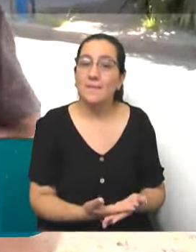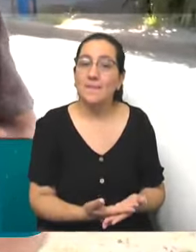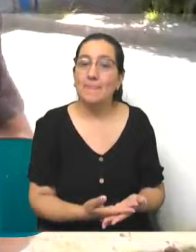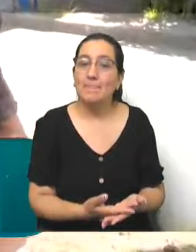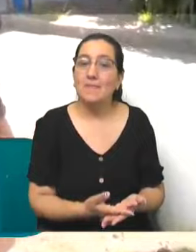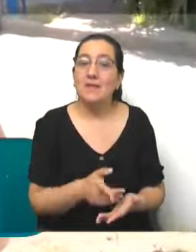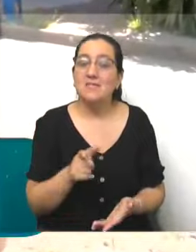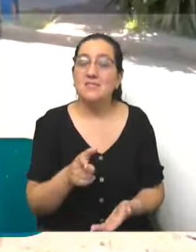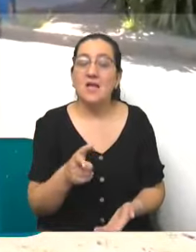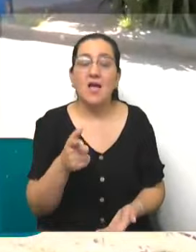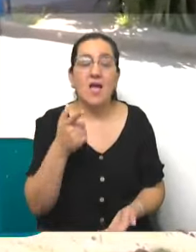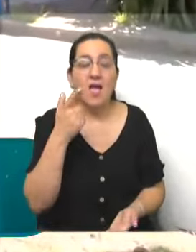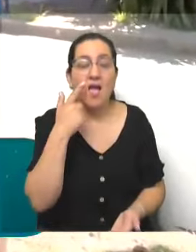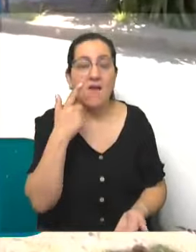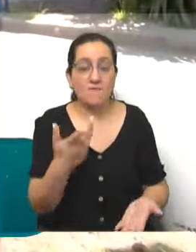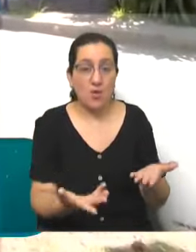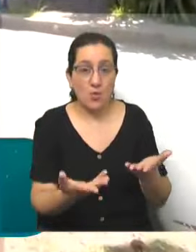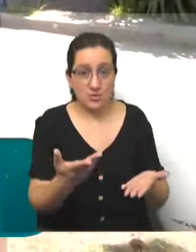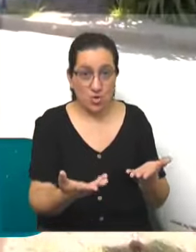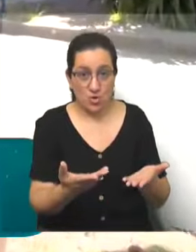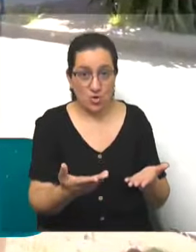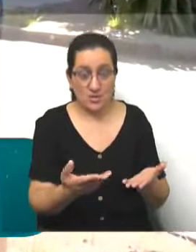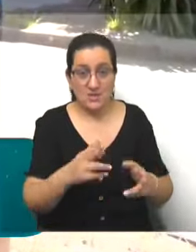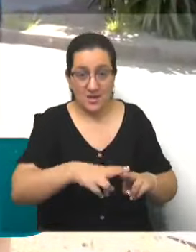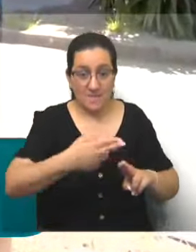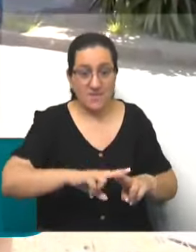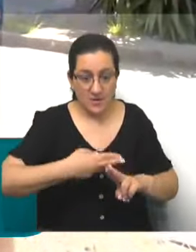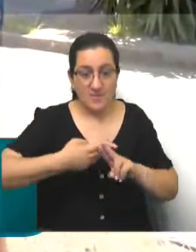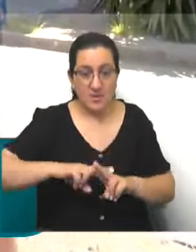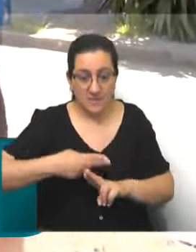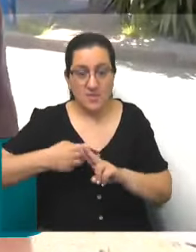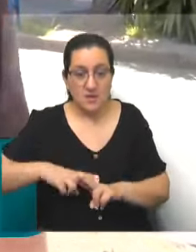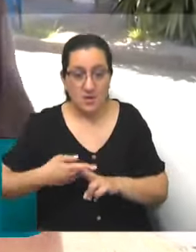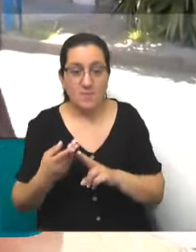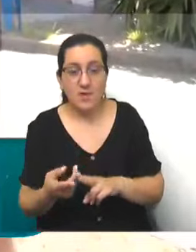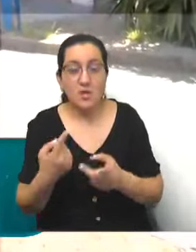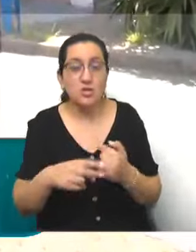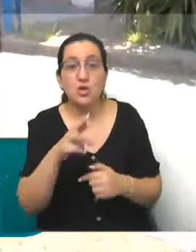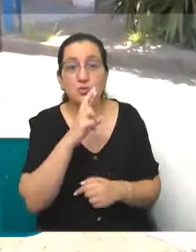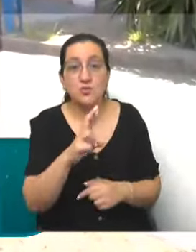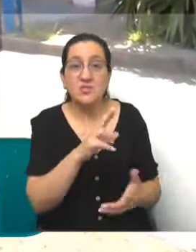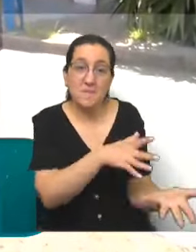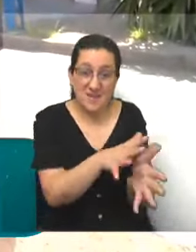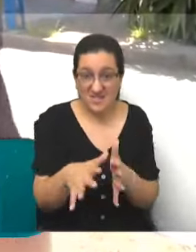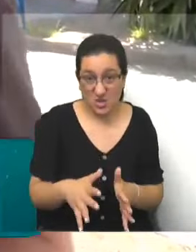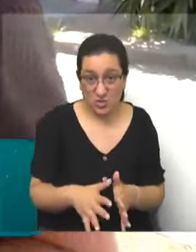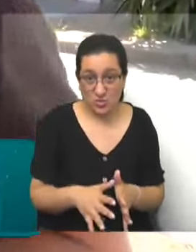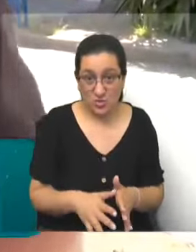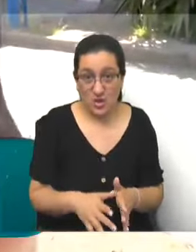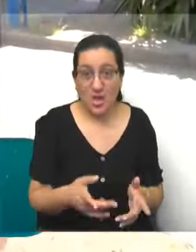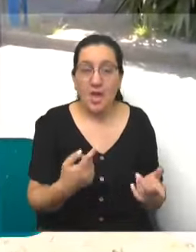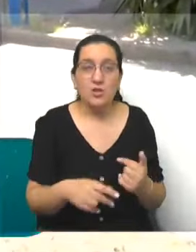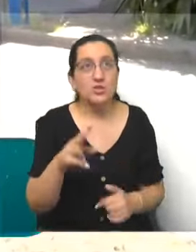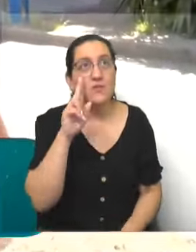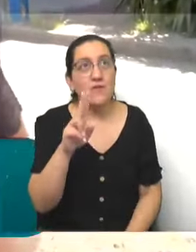esta evaluación se repitiera muchas veces, los resultados serían similares a este. Entonces, si